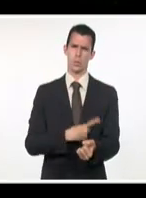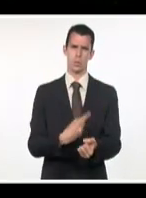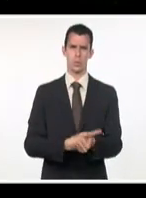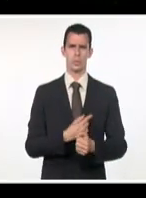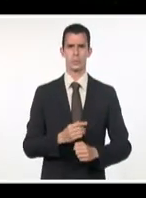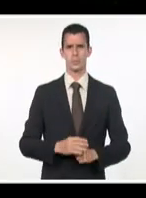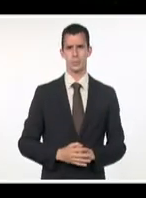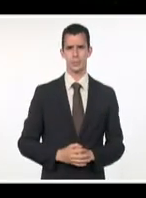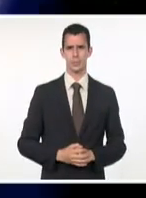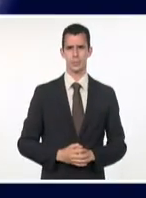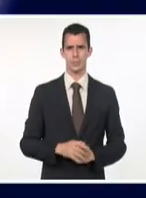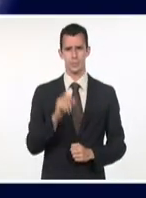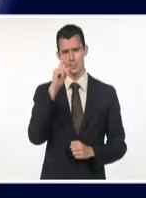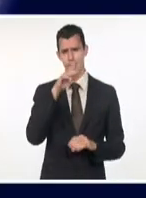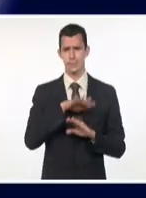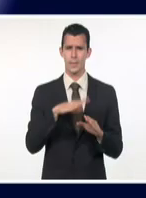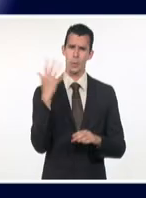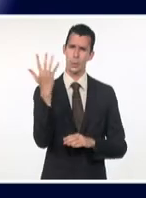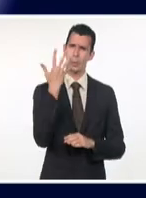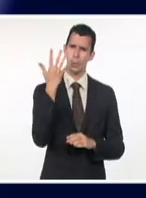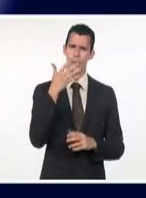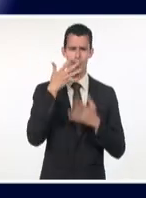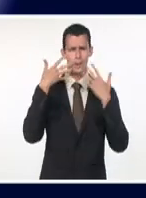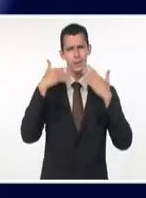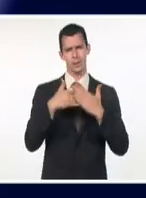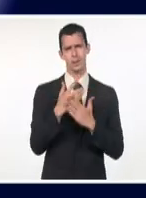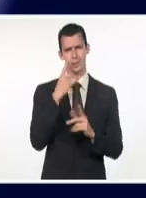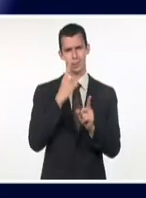interior esto es todo en cuanto al tiempo que tenga un feliz día y hasta mañana